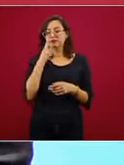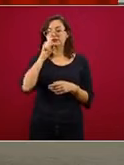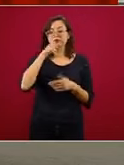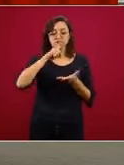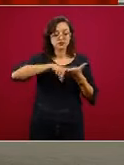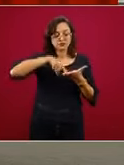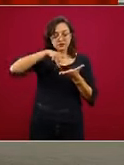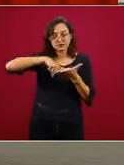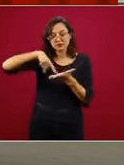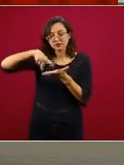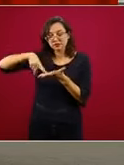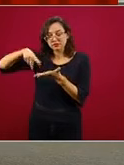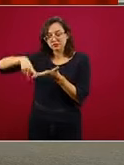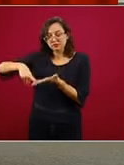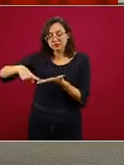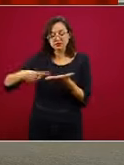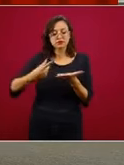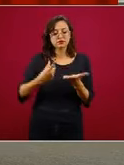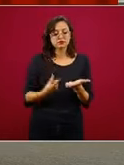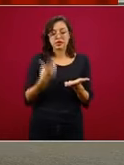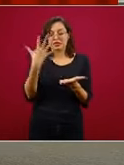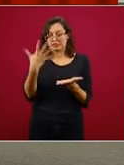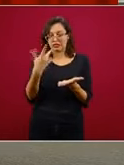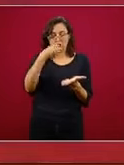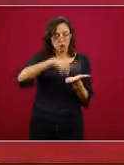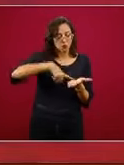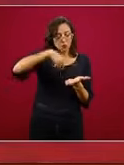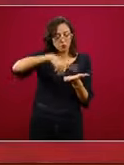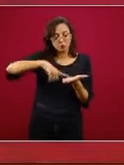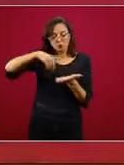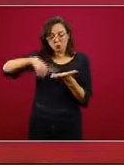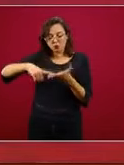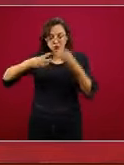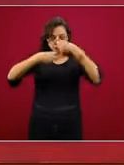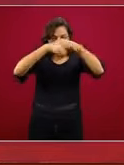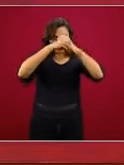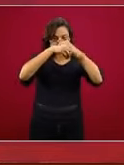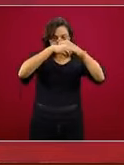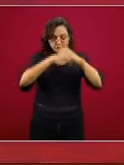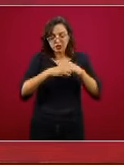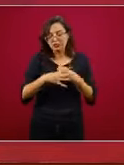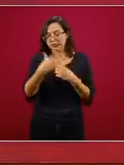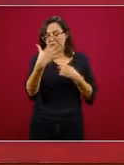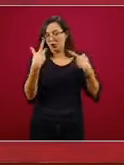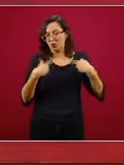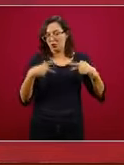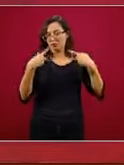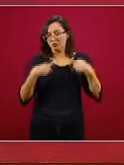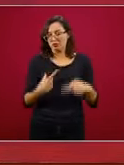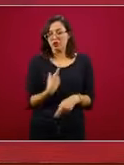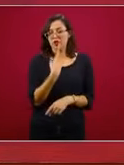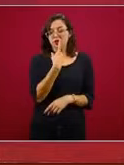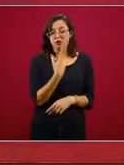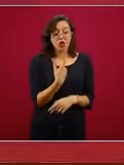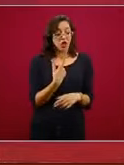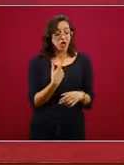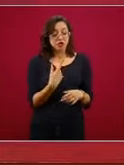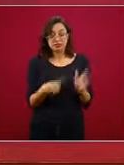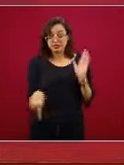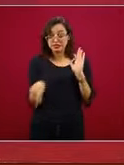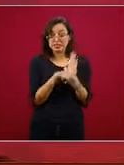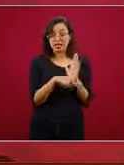placa, pero para fines prácticos un tubito, y entonces se hace la prueba de 5 personas. Si sale